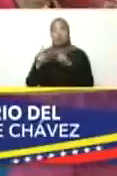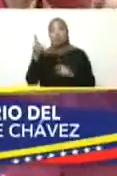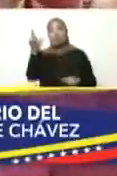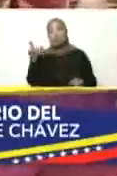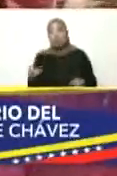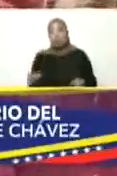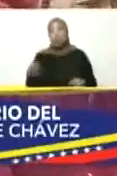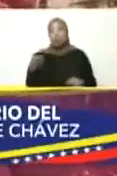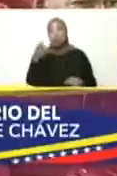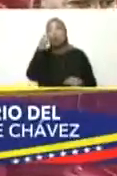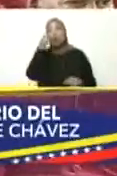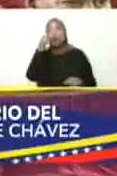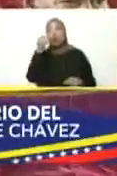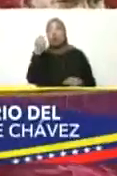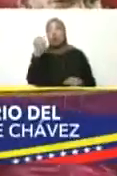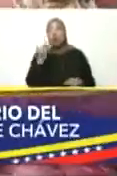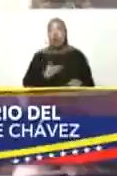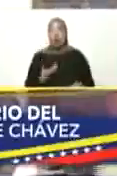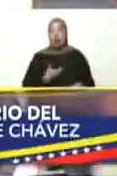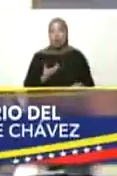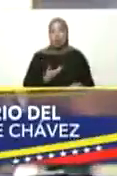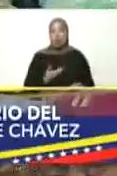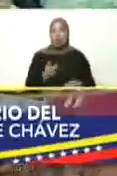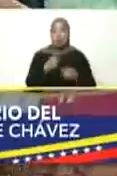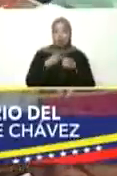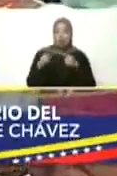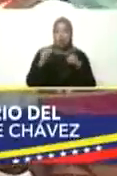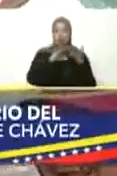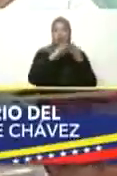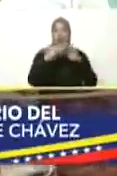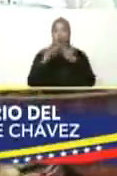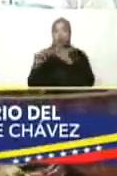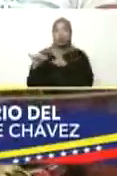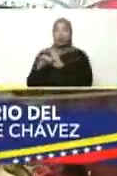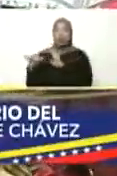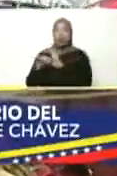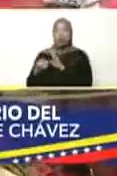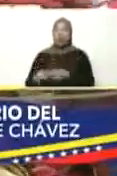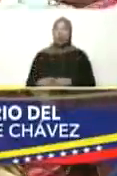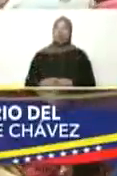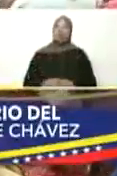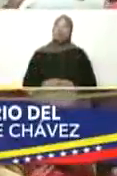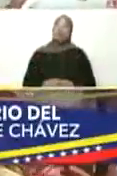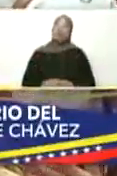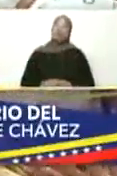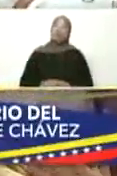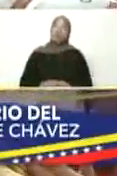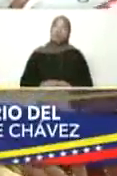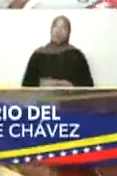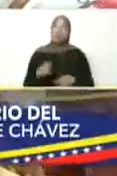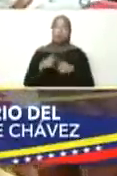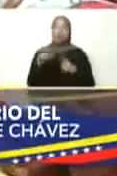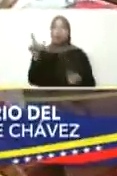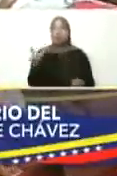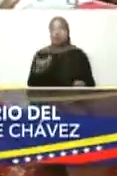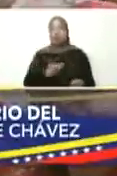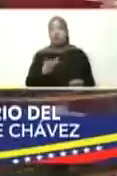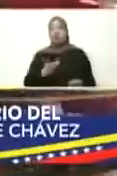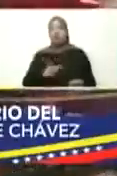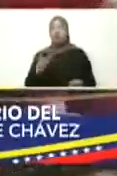Urdaneta, Salam Aleikum, a Félix Linares, alcalde de Morán,